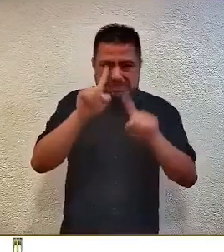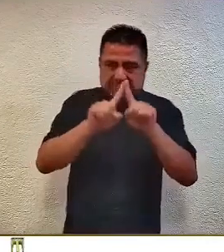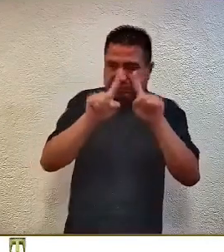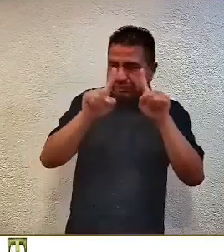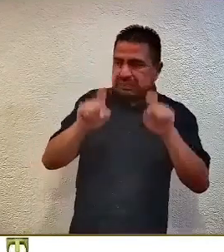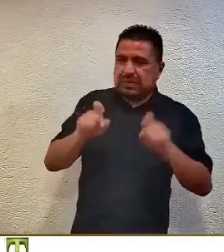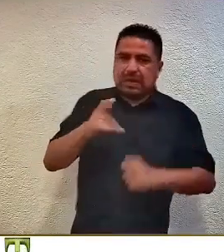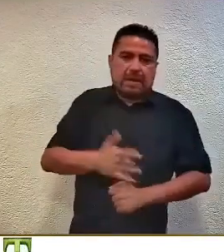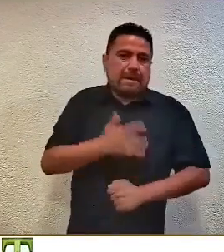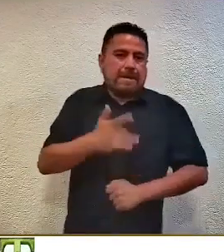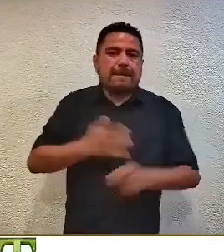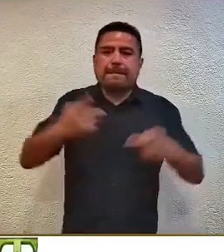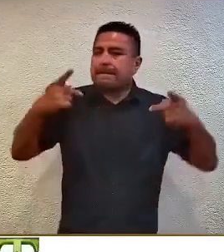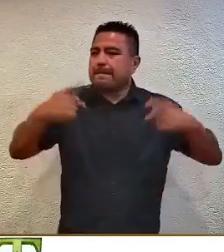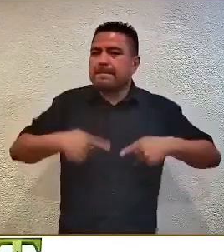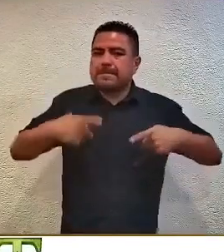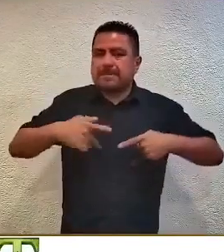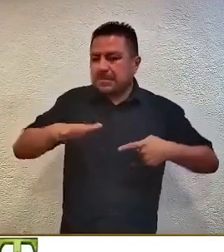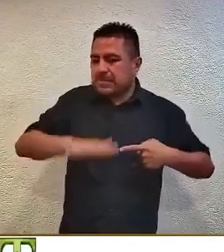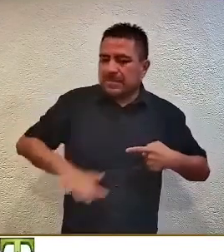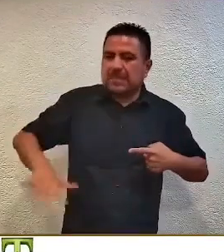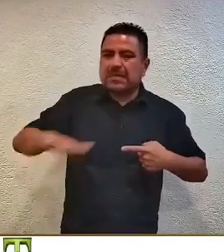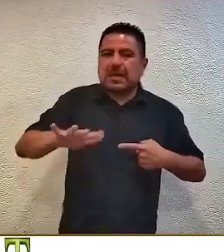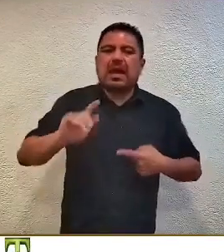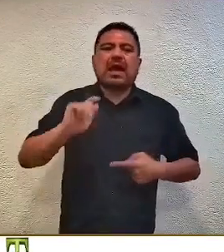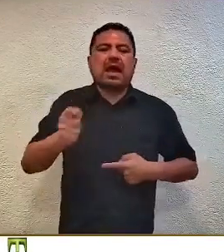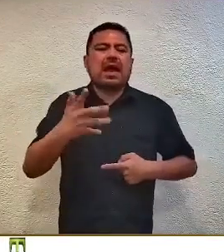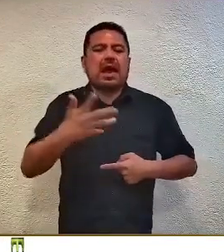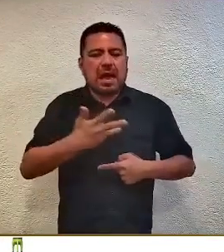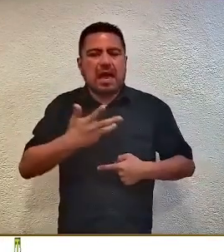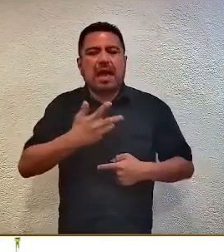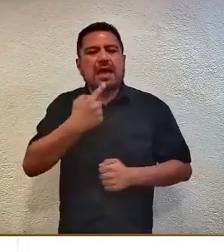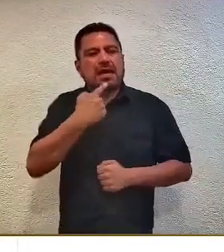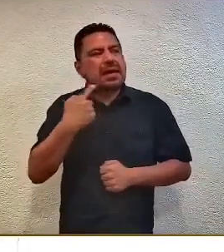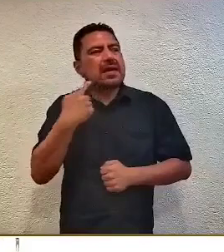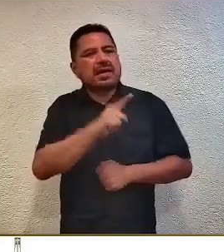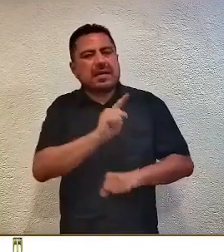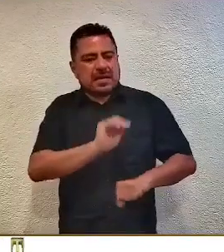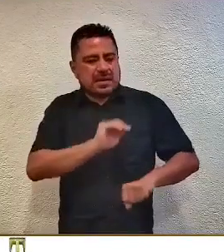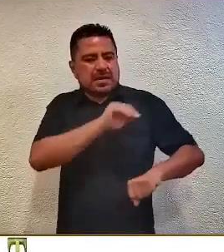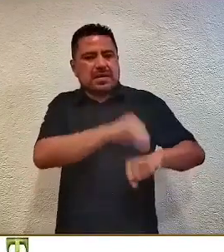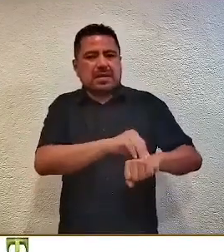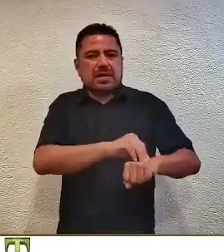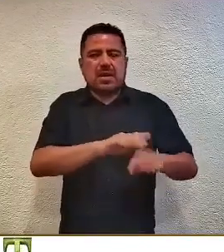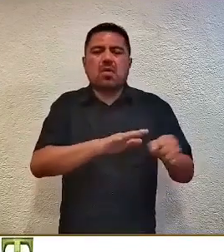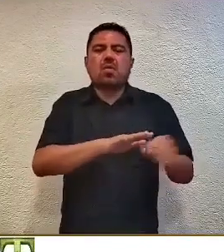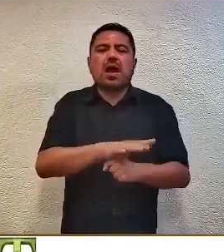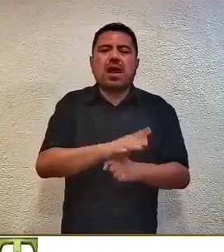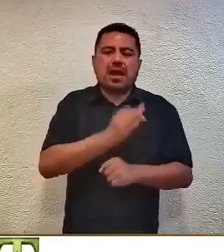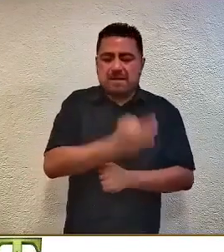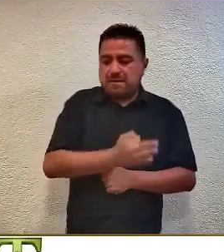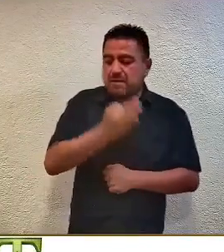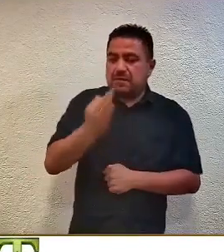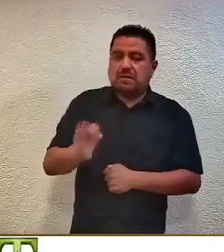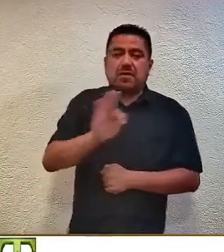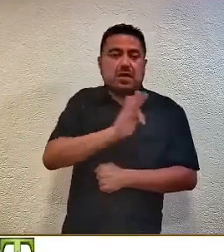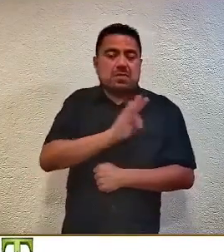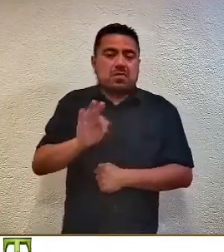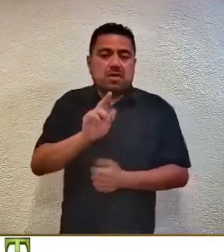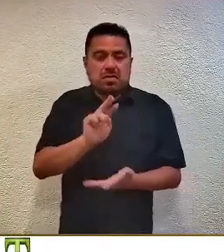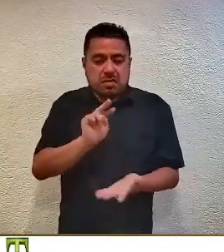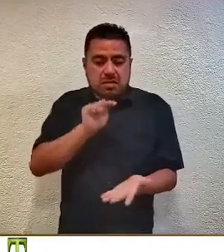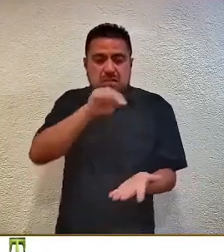la ciudadanía de que existe un medio de impugnación, de que en cierto plazo pueden